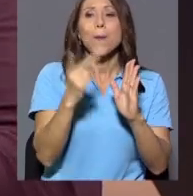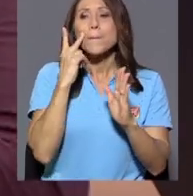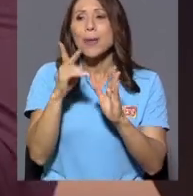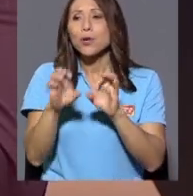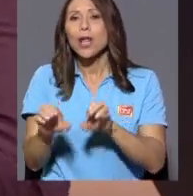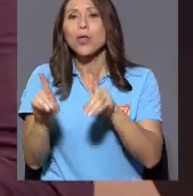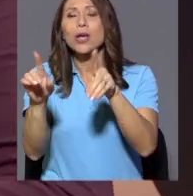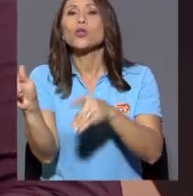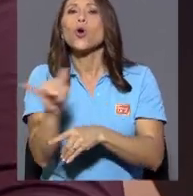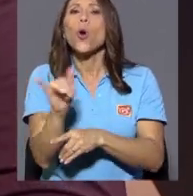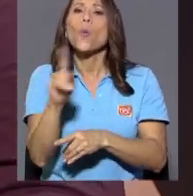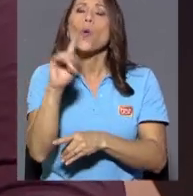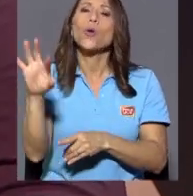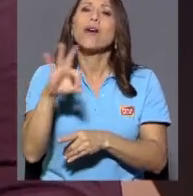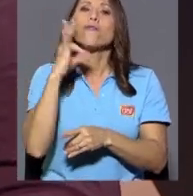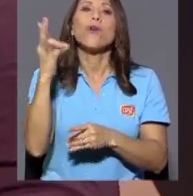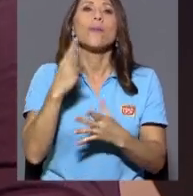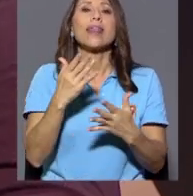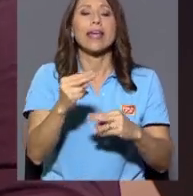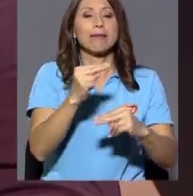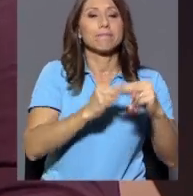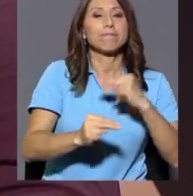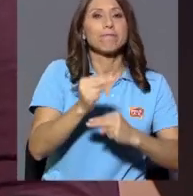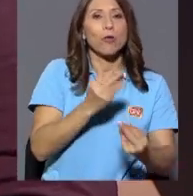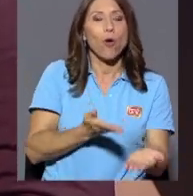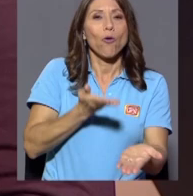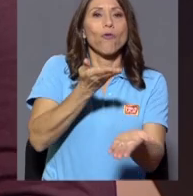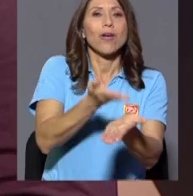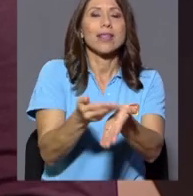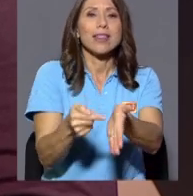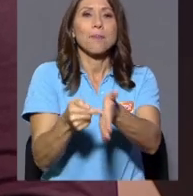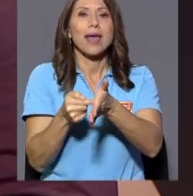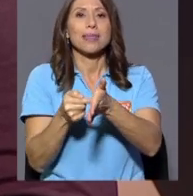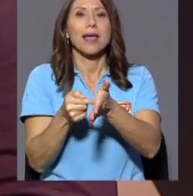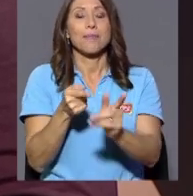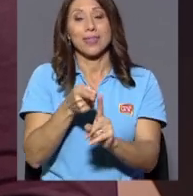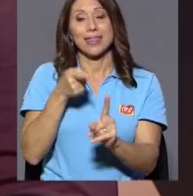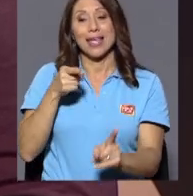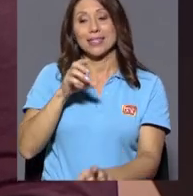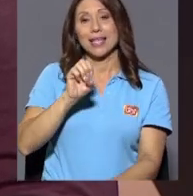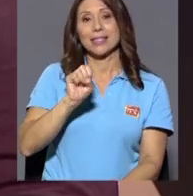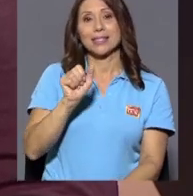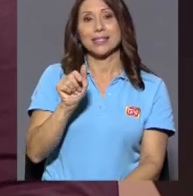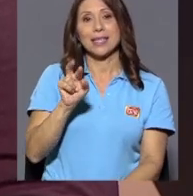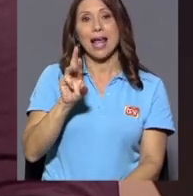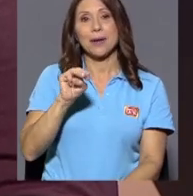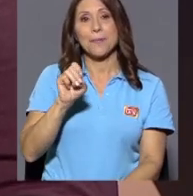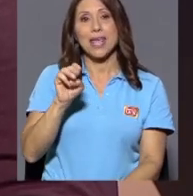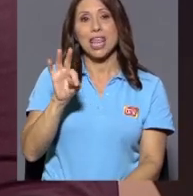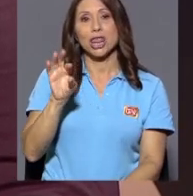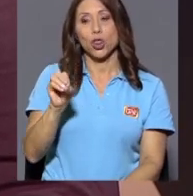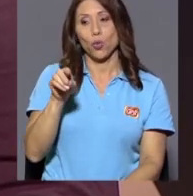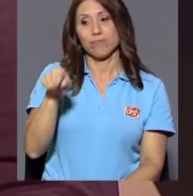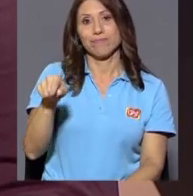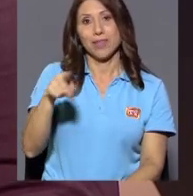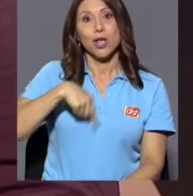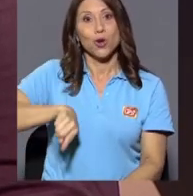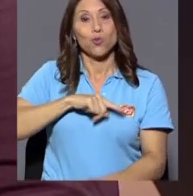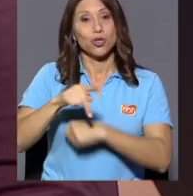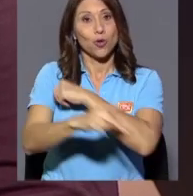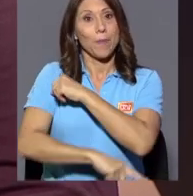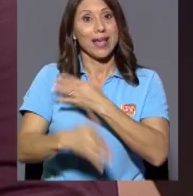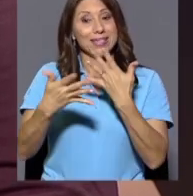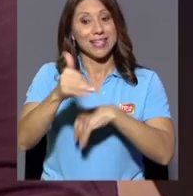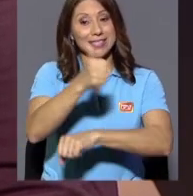una especie de compulsa de oferta y demanda desde sarmiento desde que se constituyó en nuestro